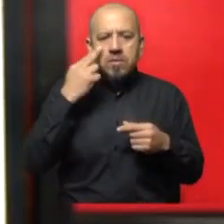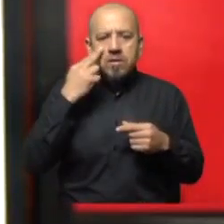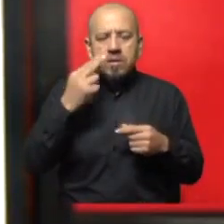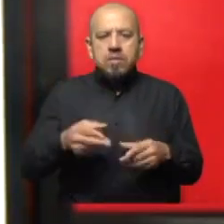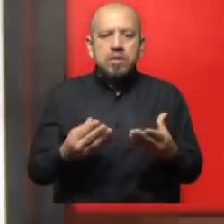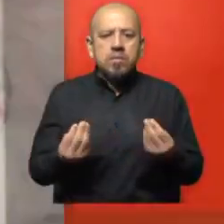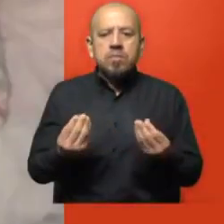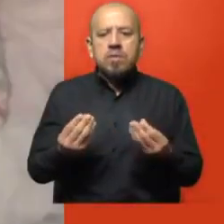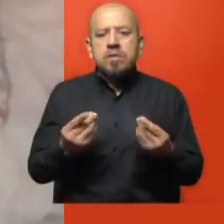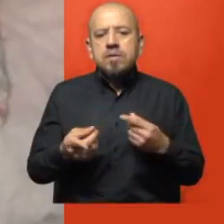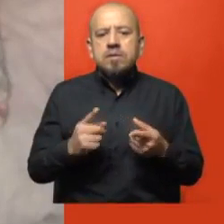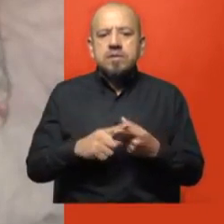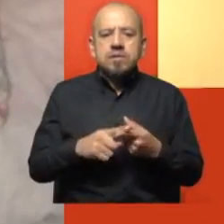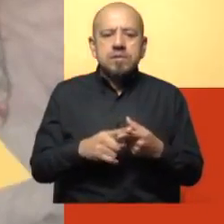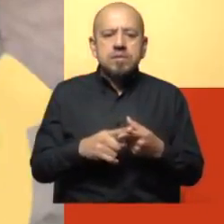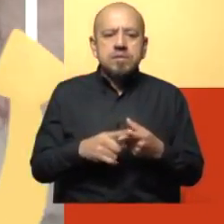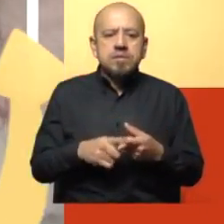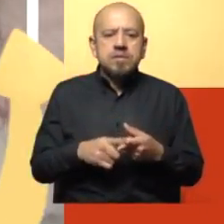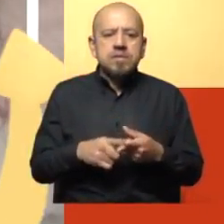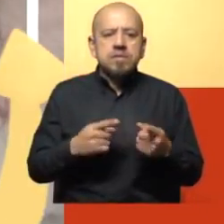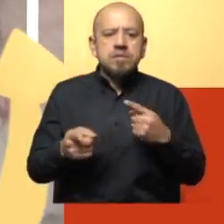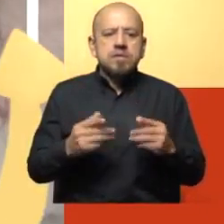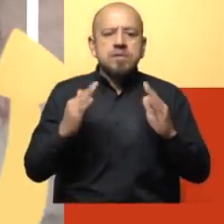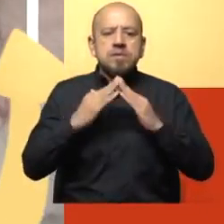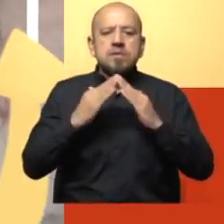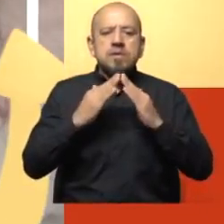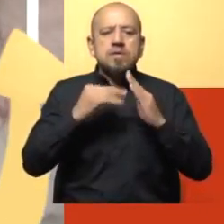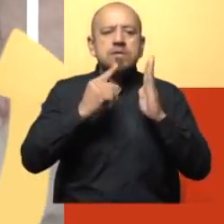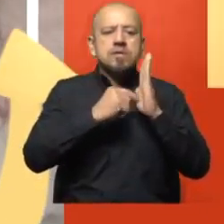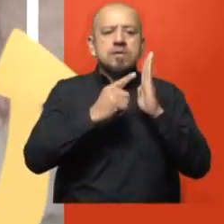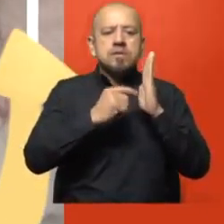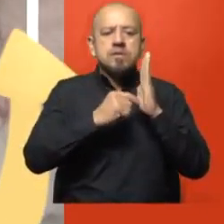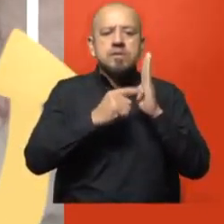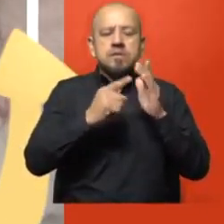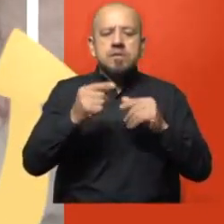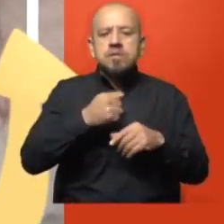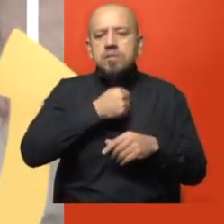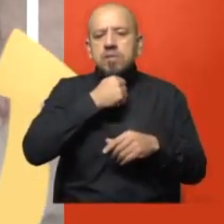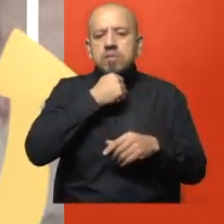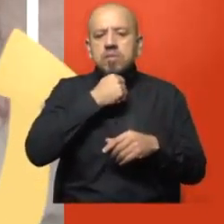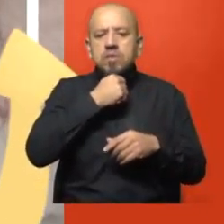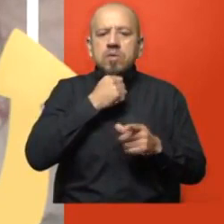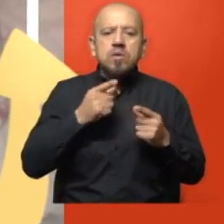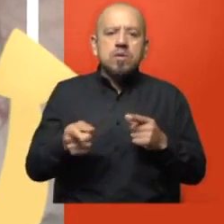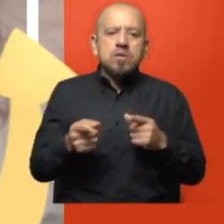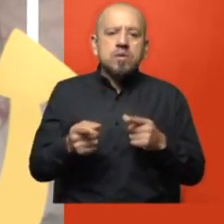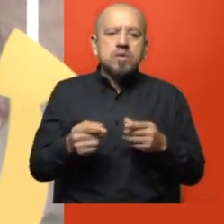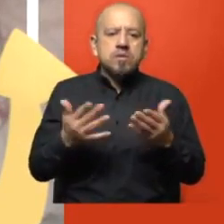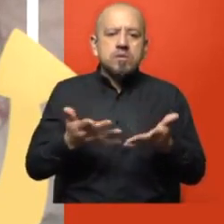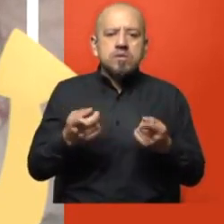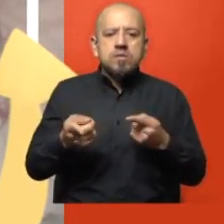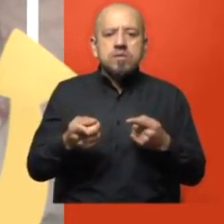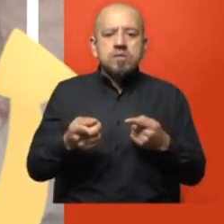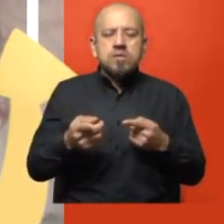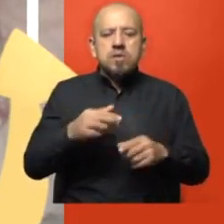exactamente una de cimientos de una casa que alquilaba en mi abuela del quilotoa la vida ahora la tiraron abajo en